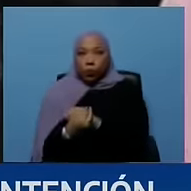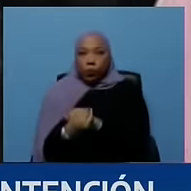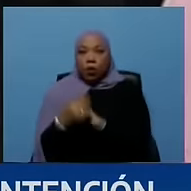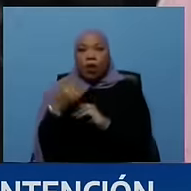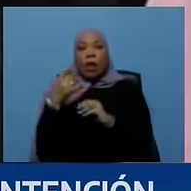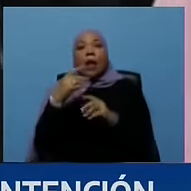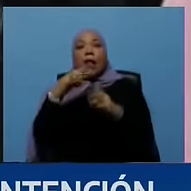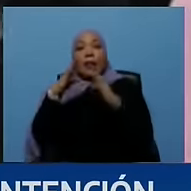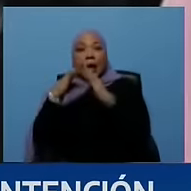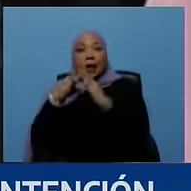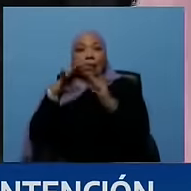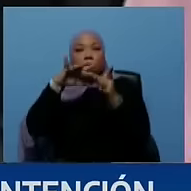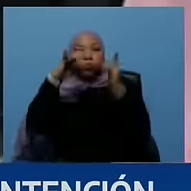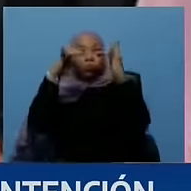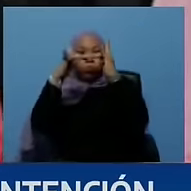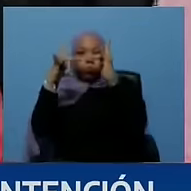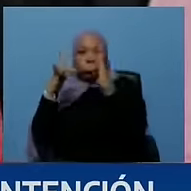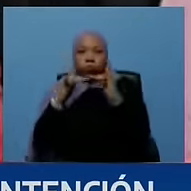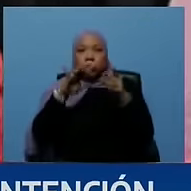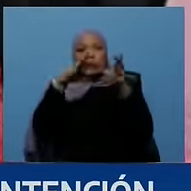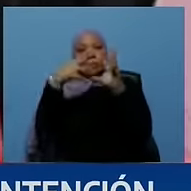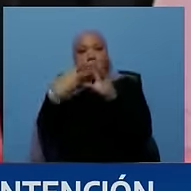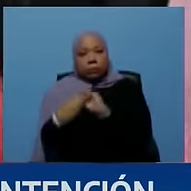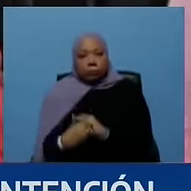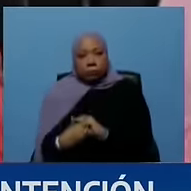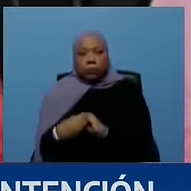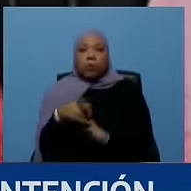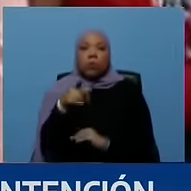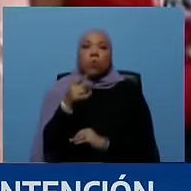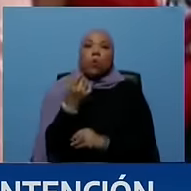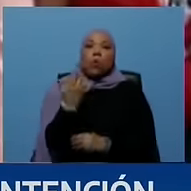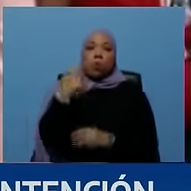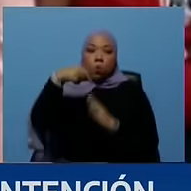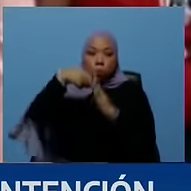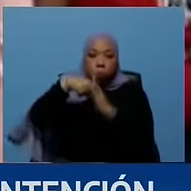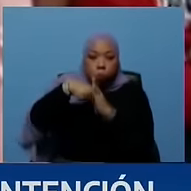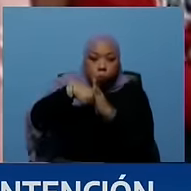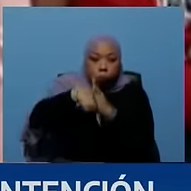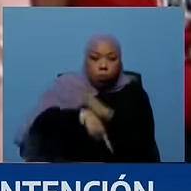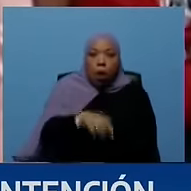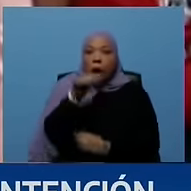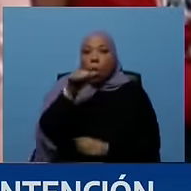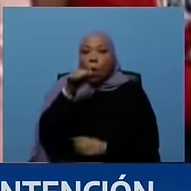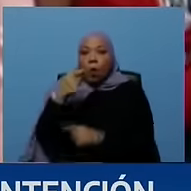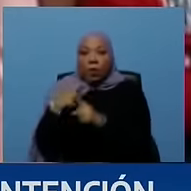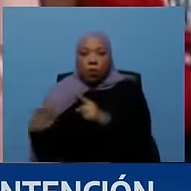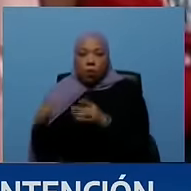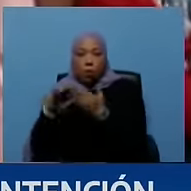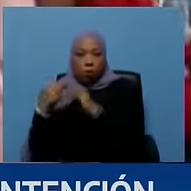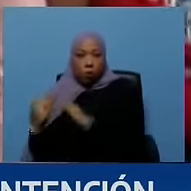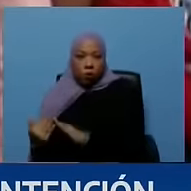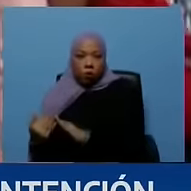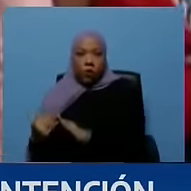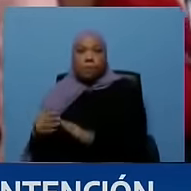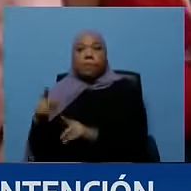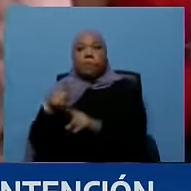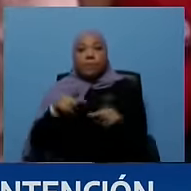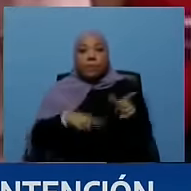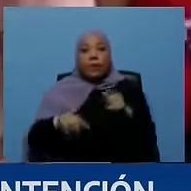es adecuación de pozo profundo. El número tres es pozo profundo de otra comunidad. Rehabilitación de parque